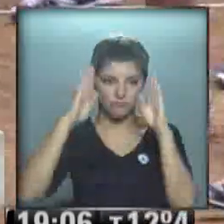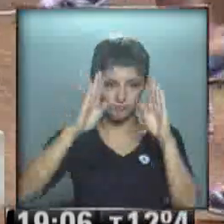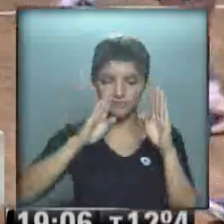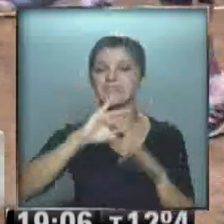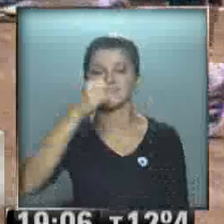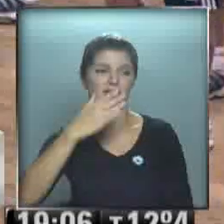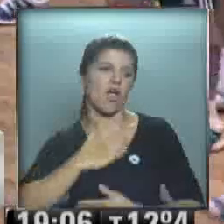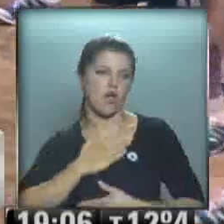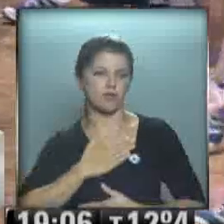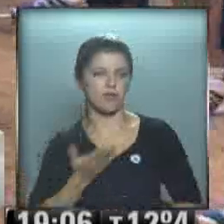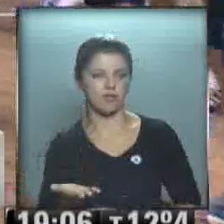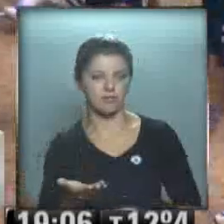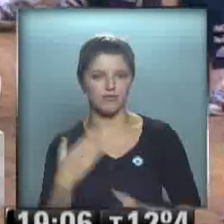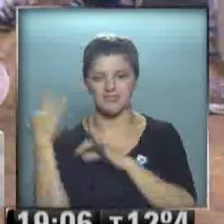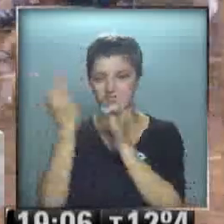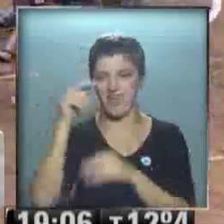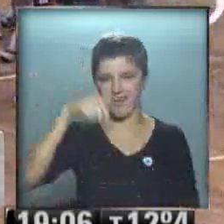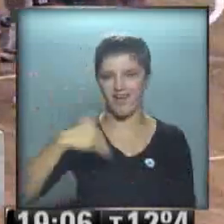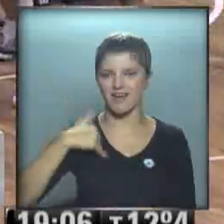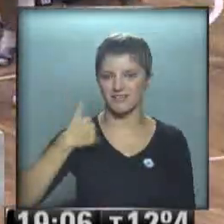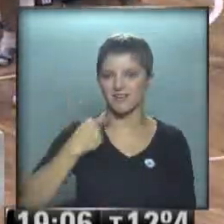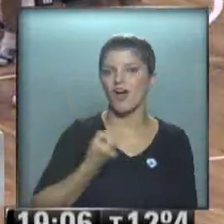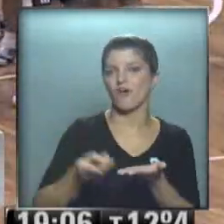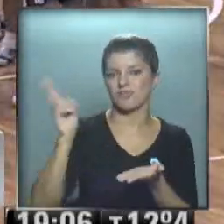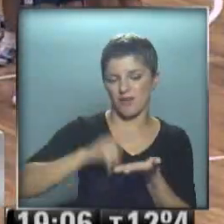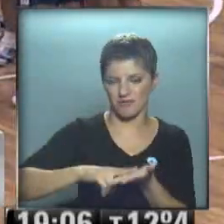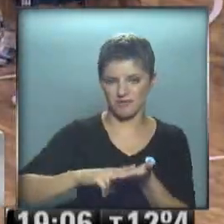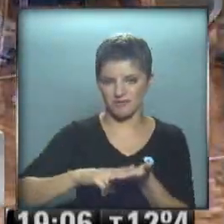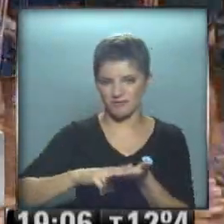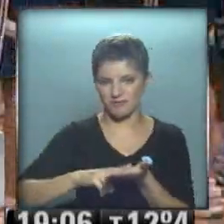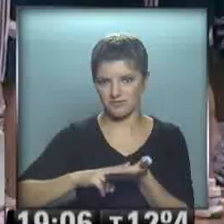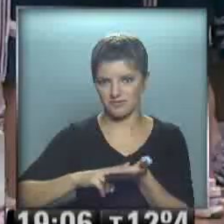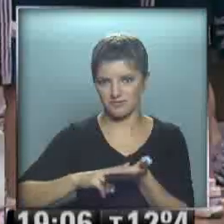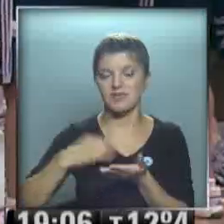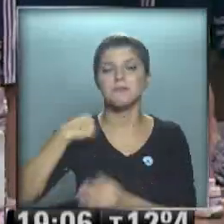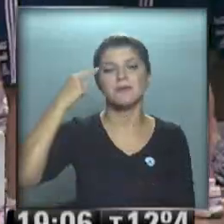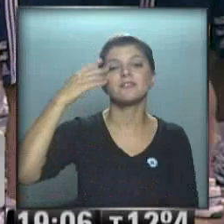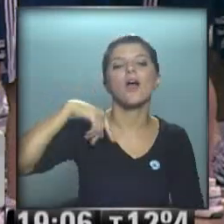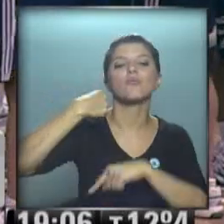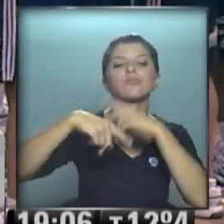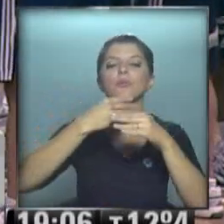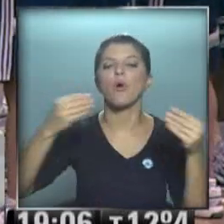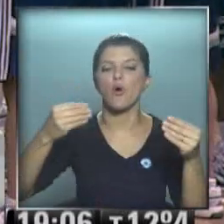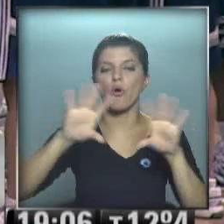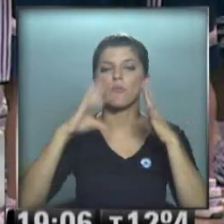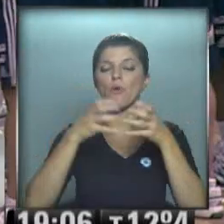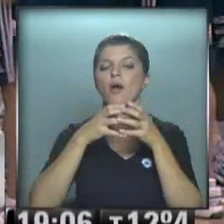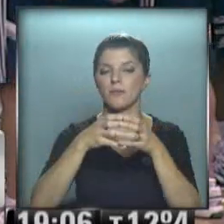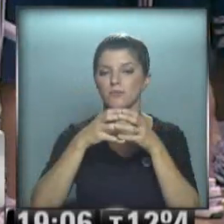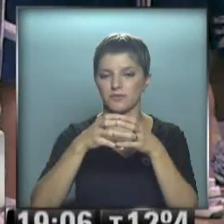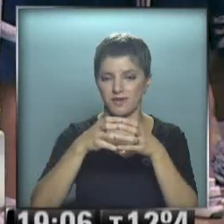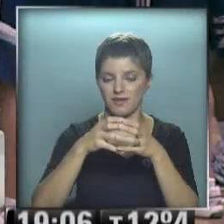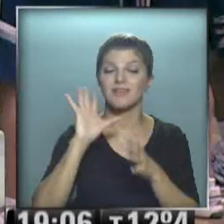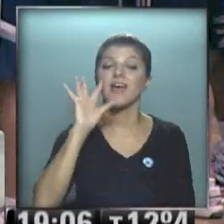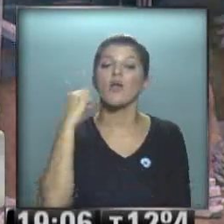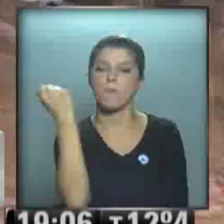duda, contento de llegar acá otra vez a Argentina, de ya pensar en lo que se viene, en el Mundial, que es algo muy importante